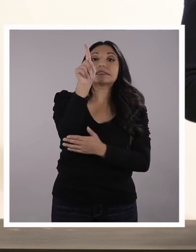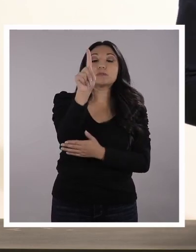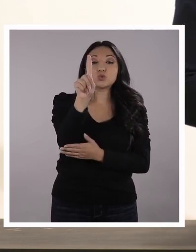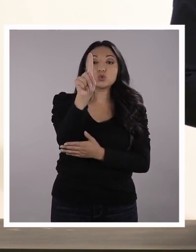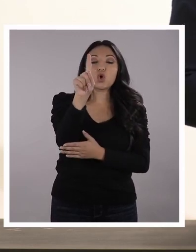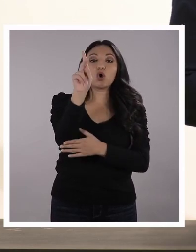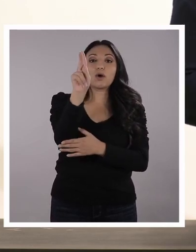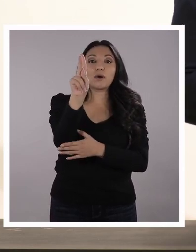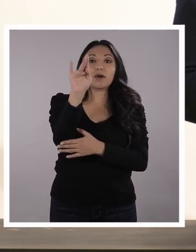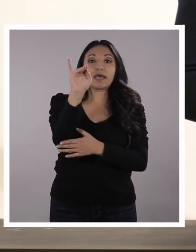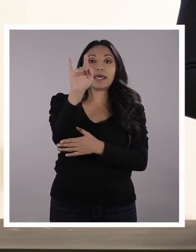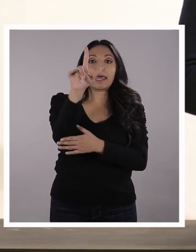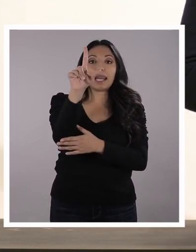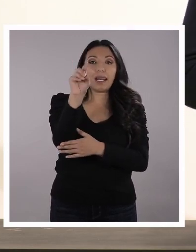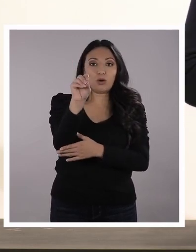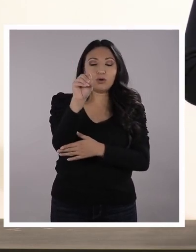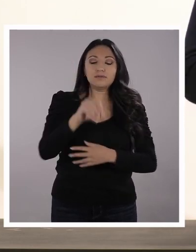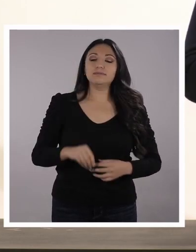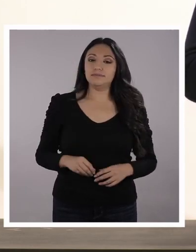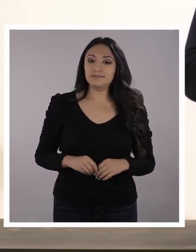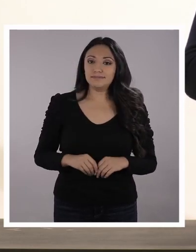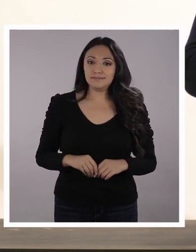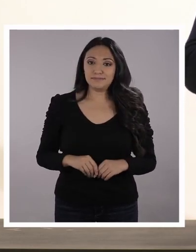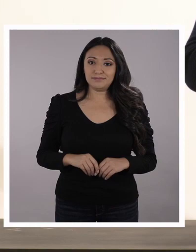kilo. Ok.